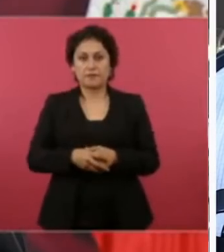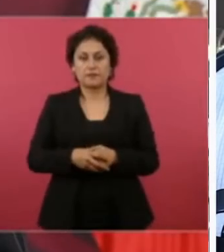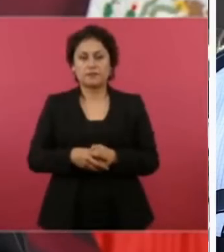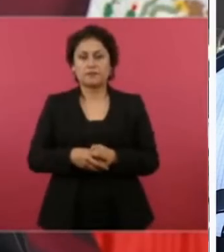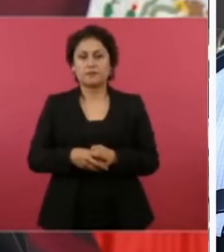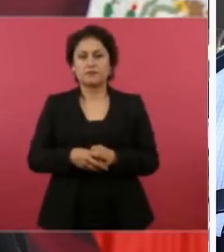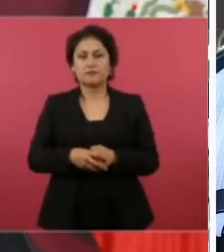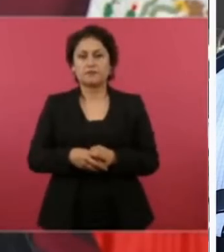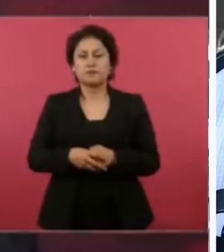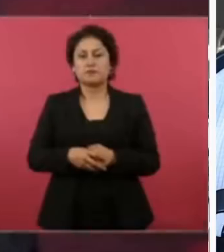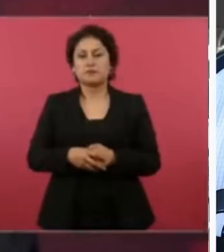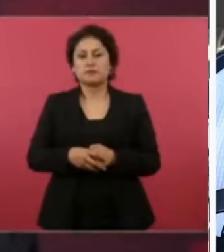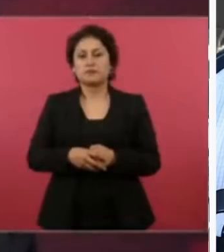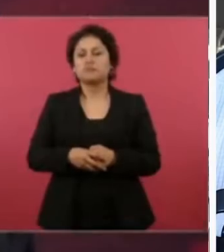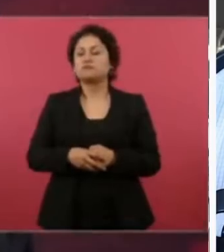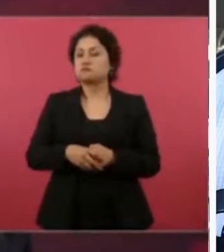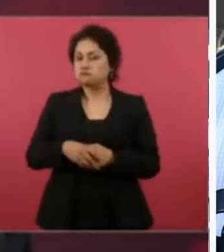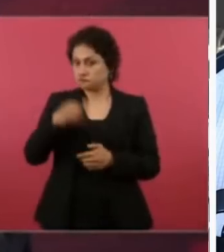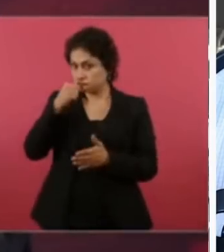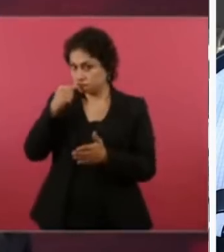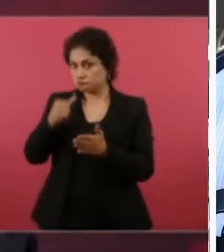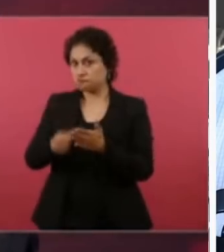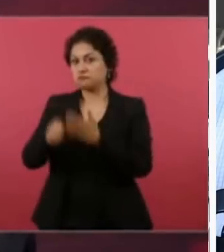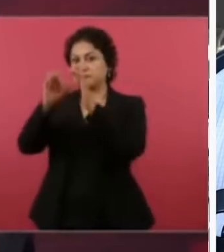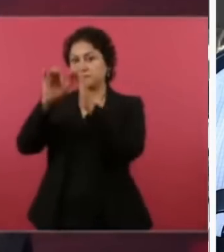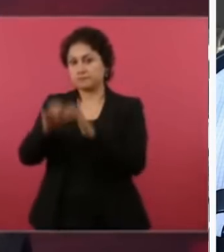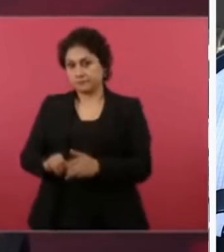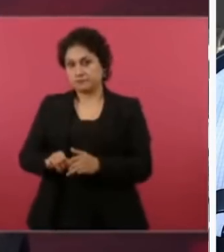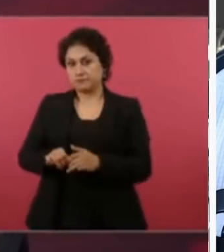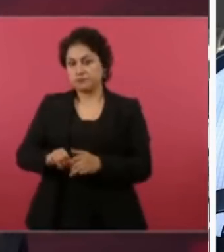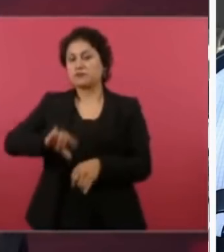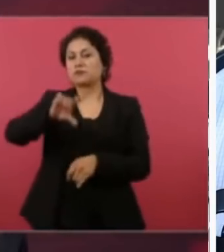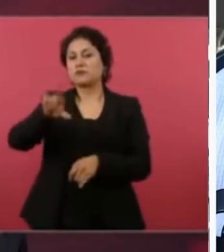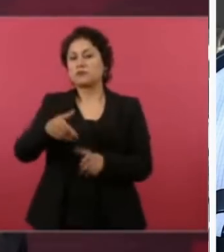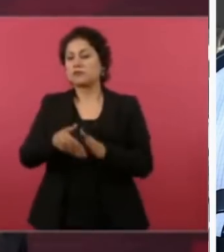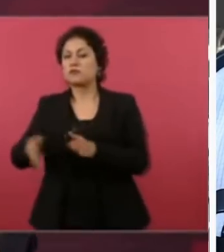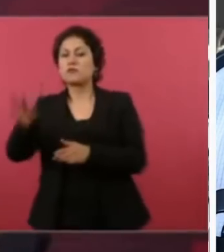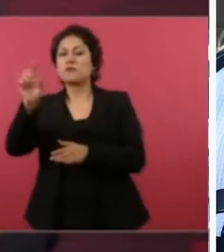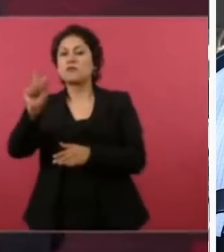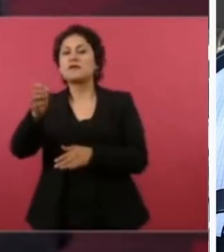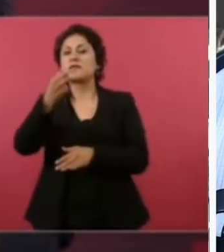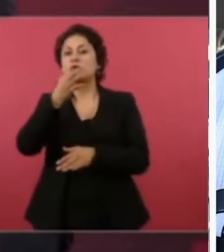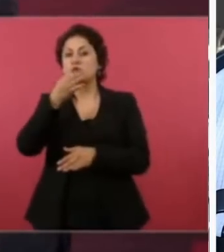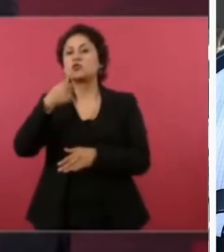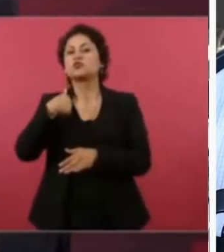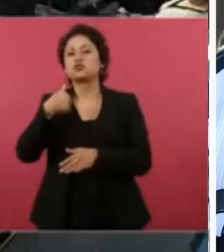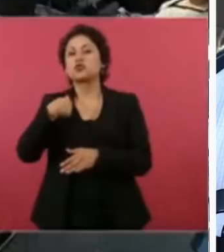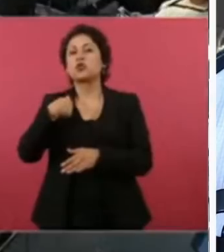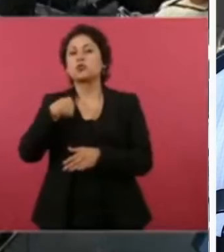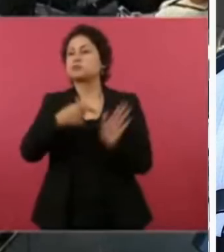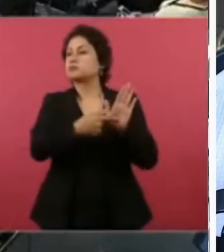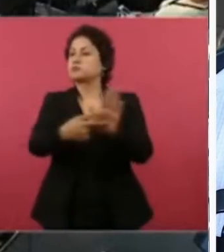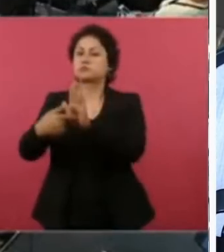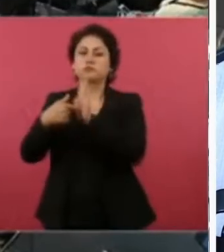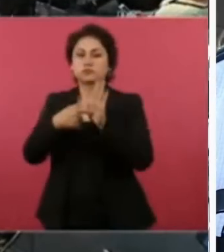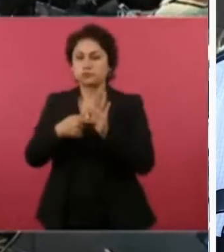y a los 20 minutos la di a conocer. ¿No la tienes por ahí?